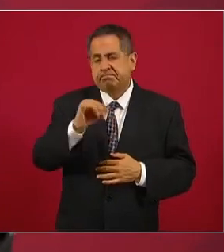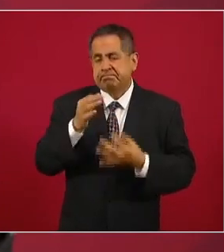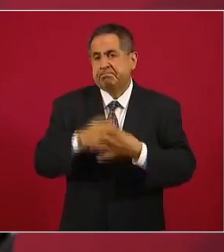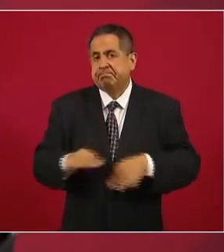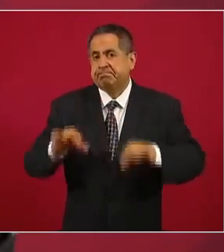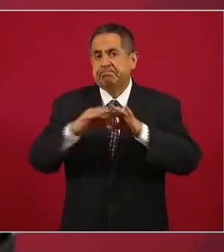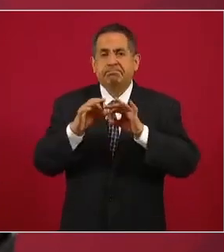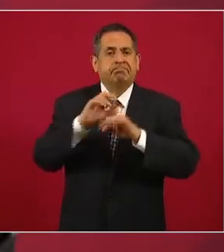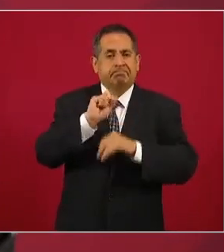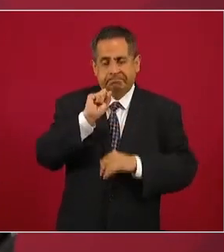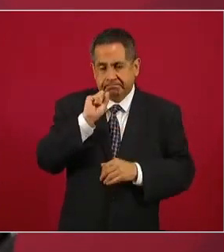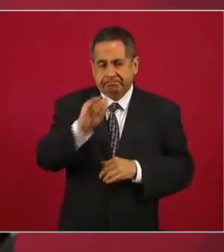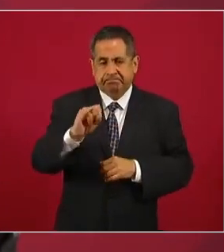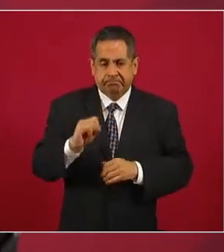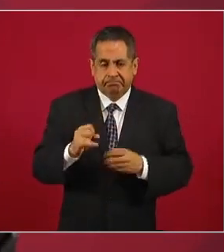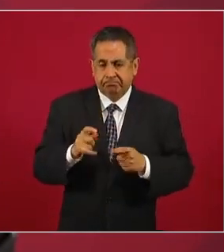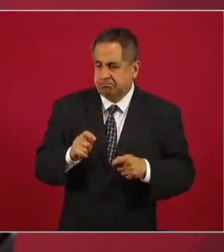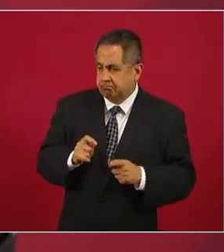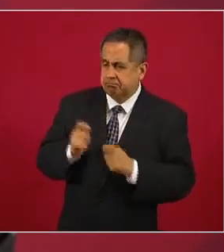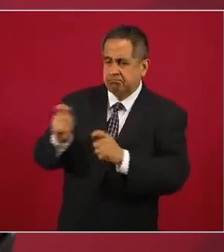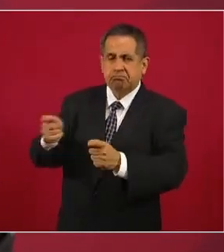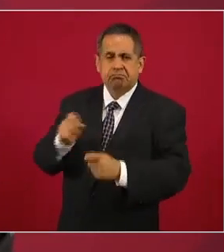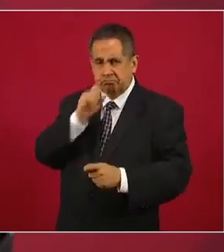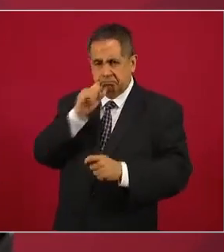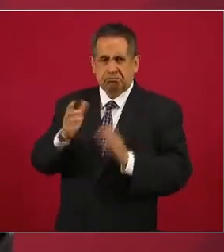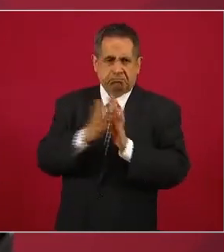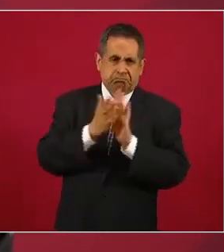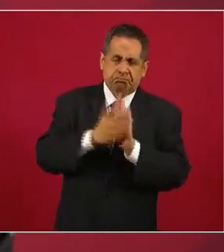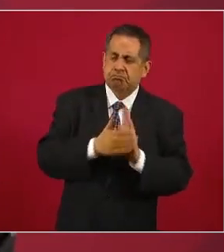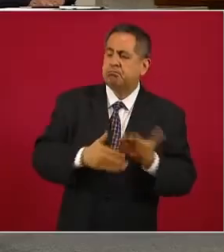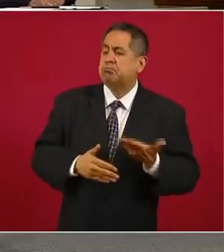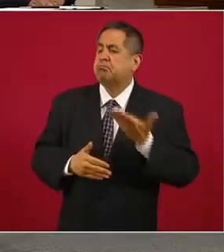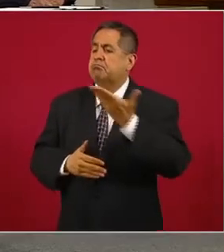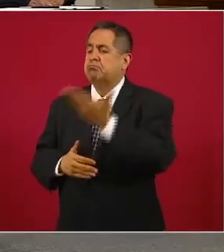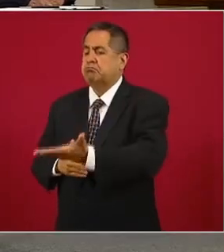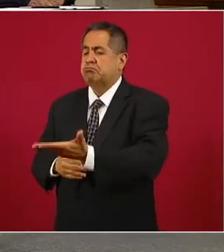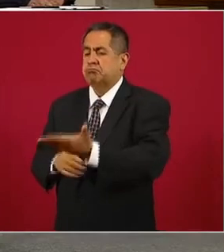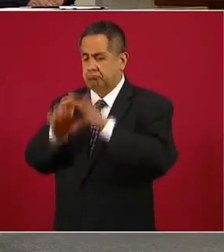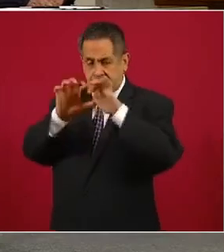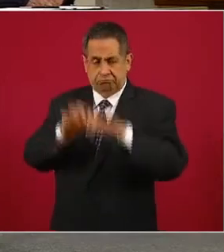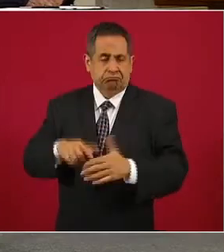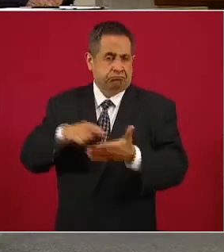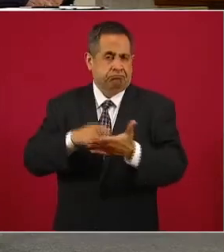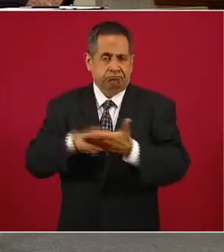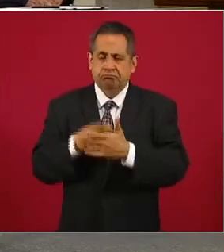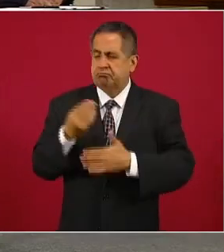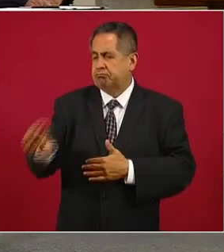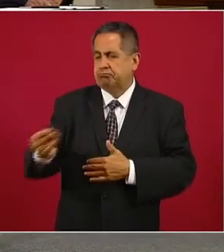importante presentar también este escrito